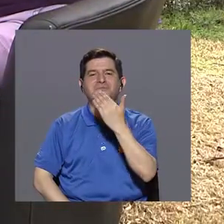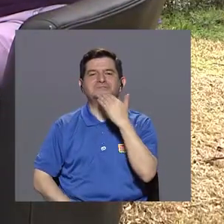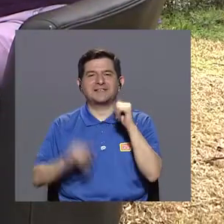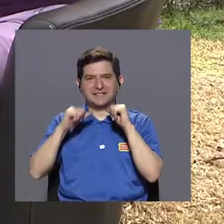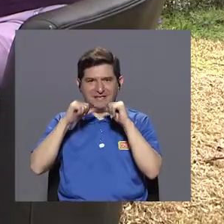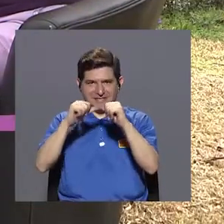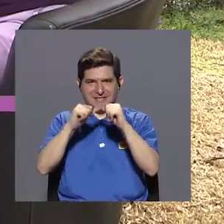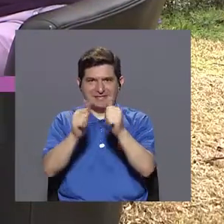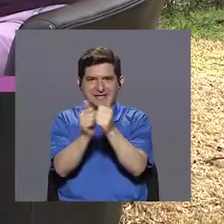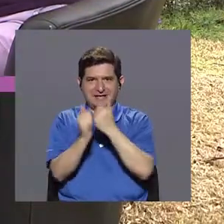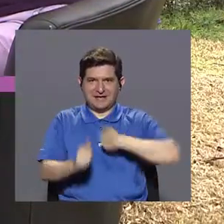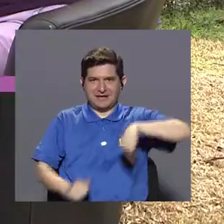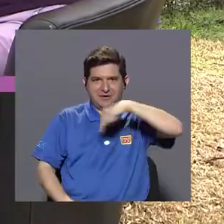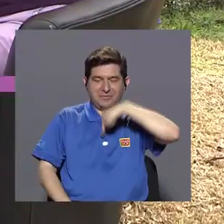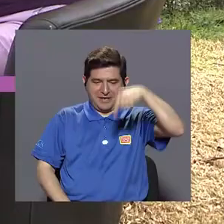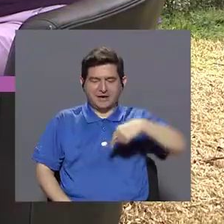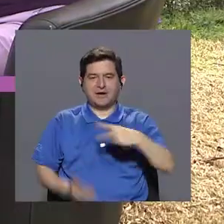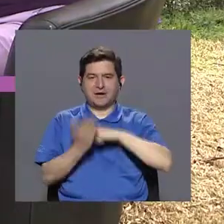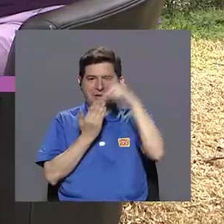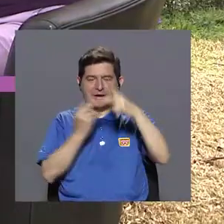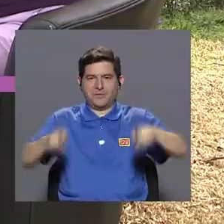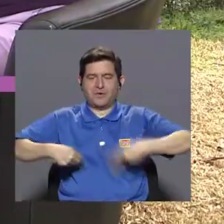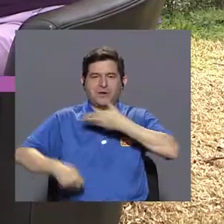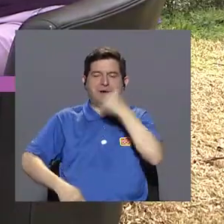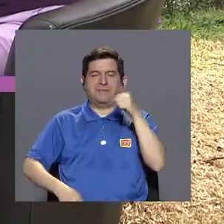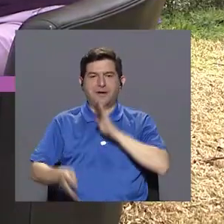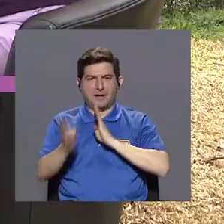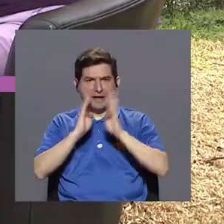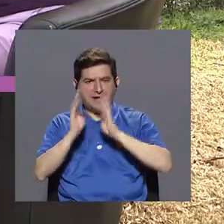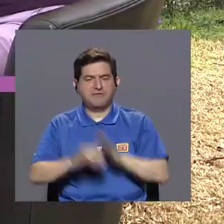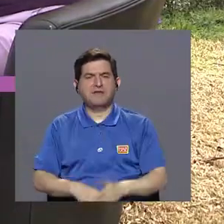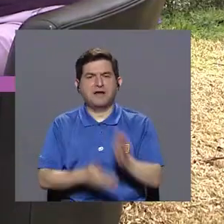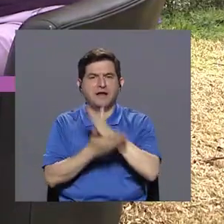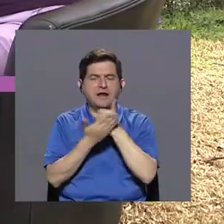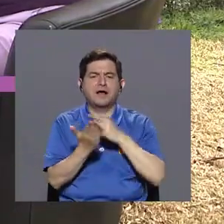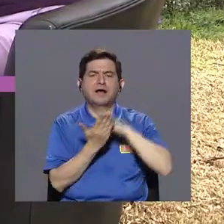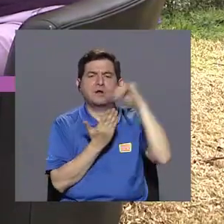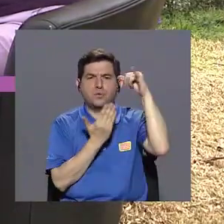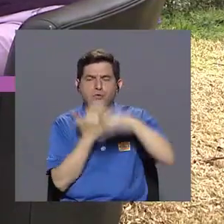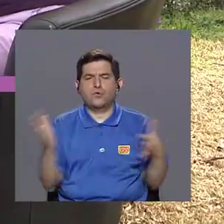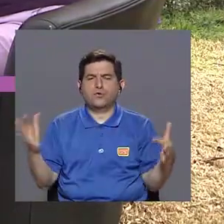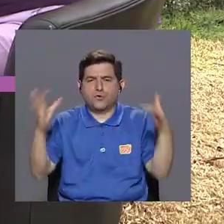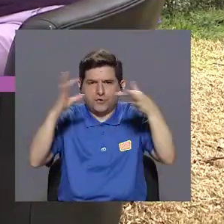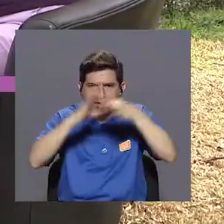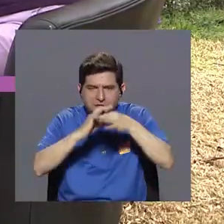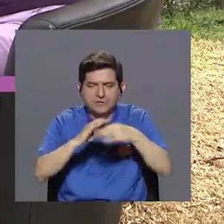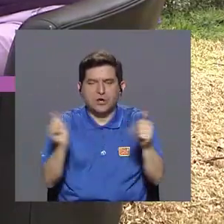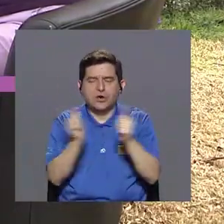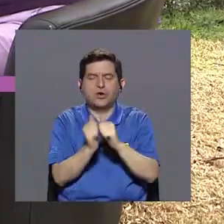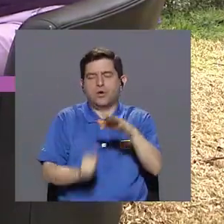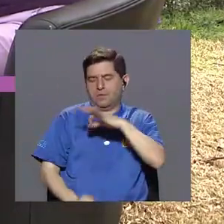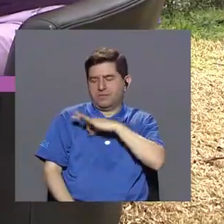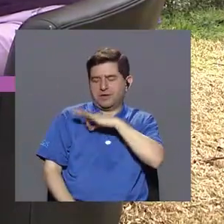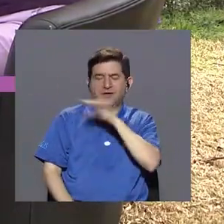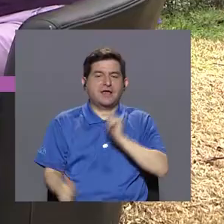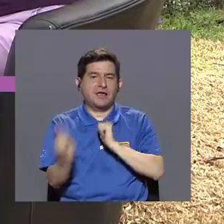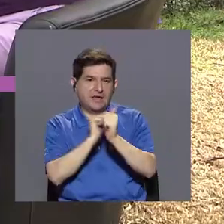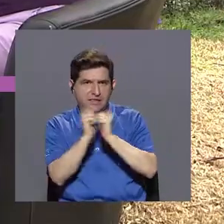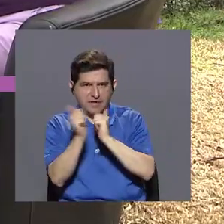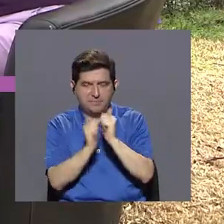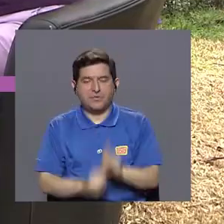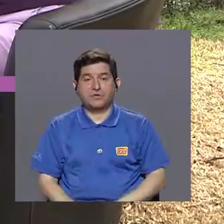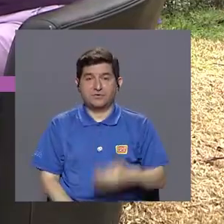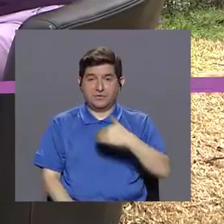Gracias por continuar con nosotros en Vivir Mejor. Estamos conversando acerca de algunos de los proyectos relacionados con bienestar y con